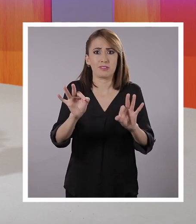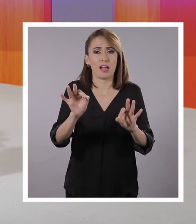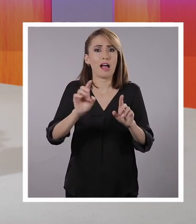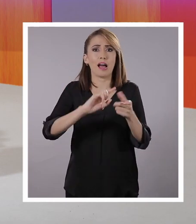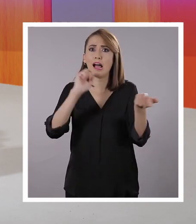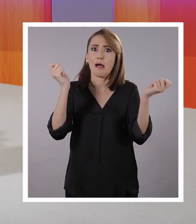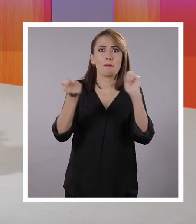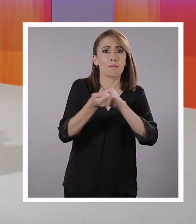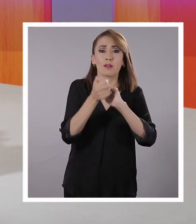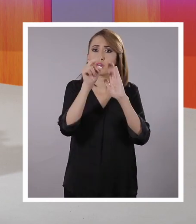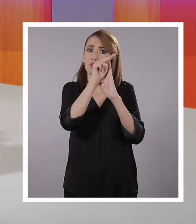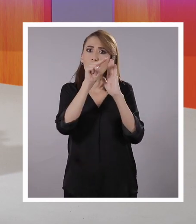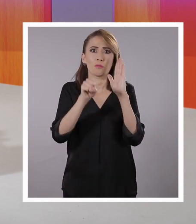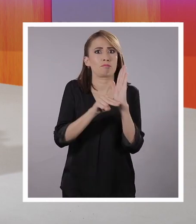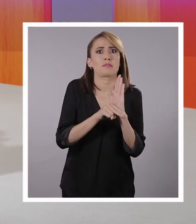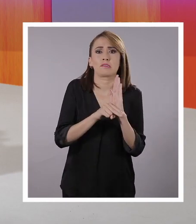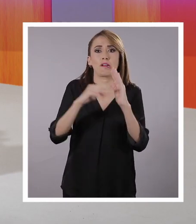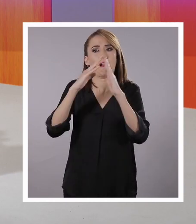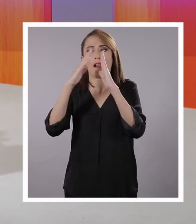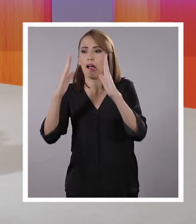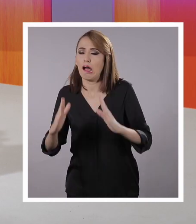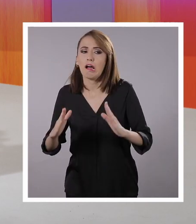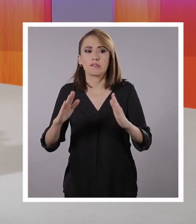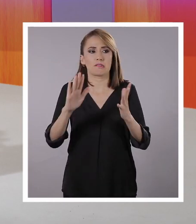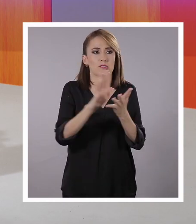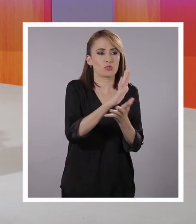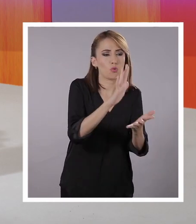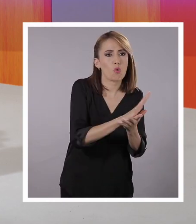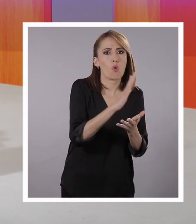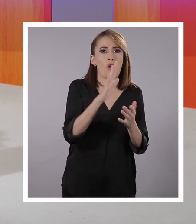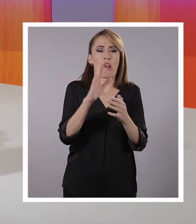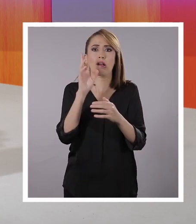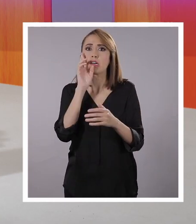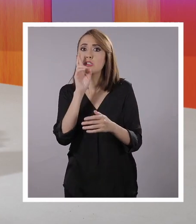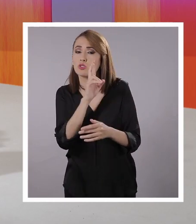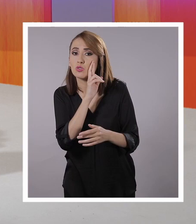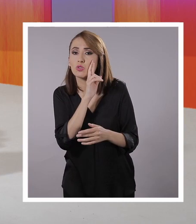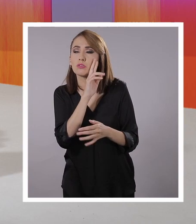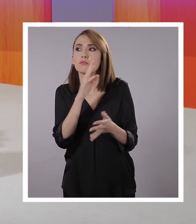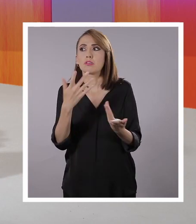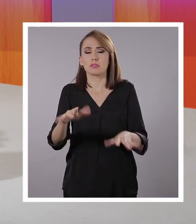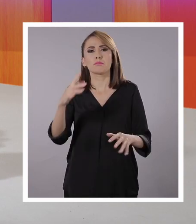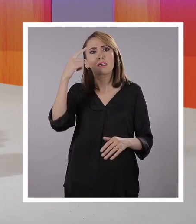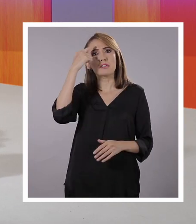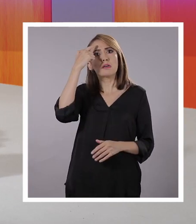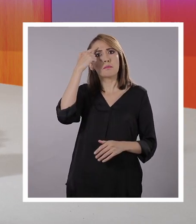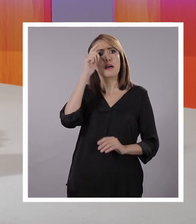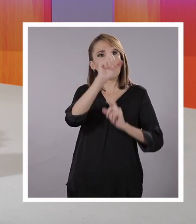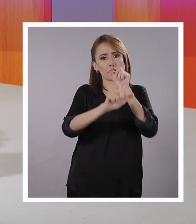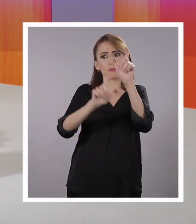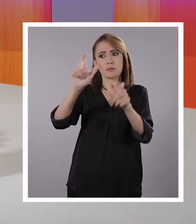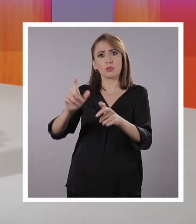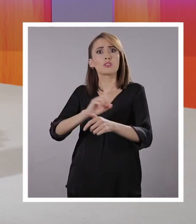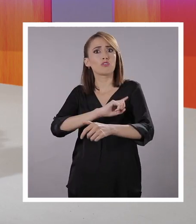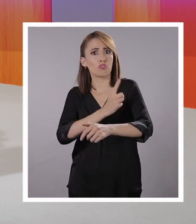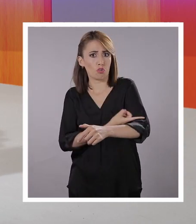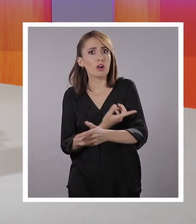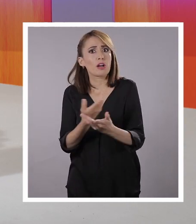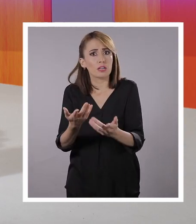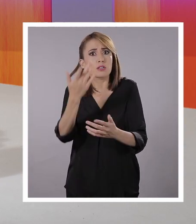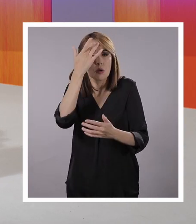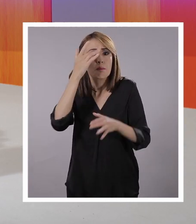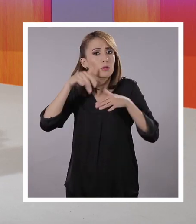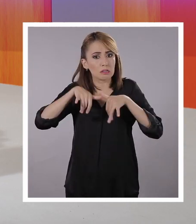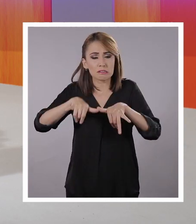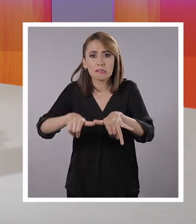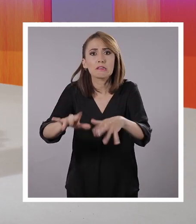casa. Y eso me hace pensar que somos muy fuertes. Y yo sé que ustedes son sumamente fuertes y van a poder